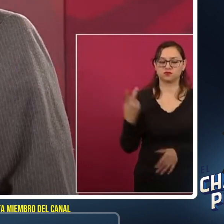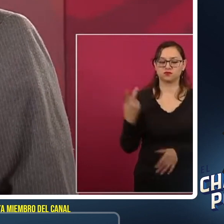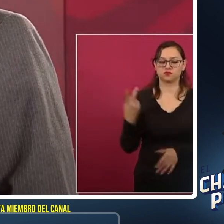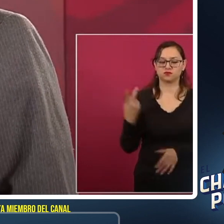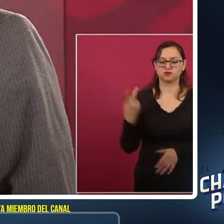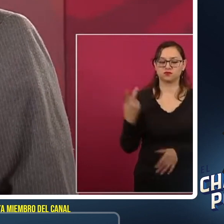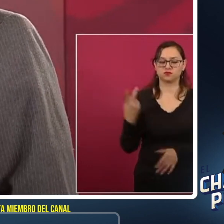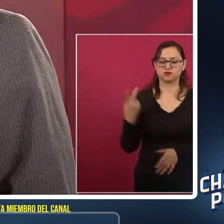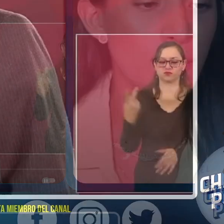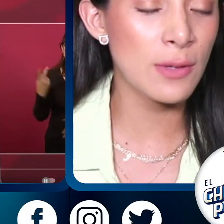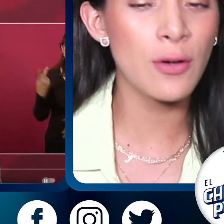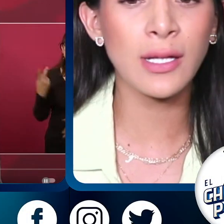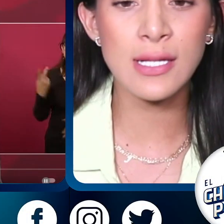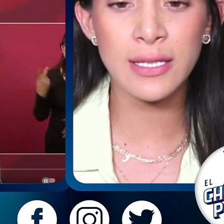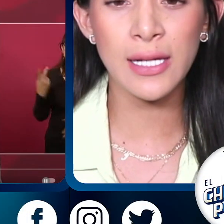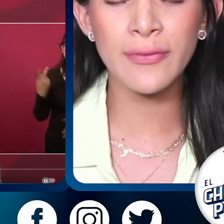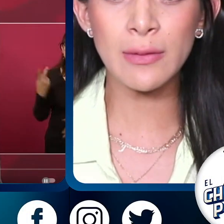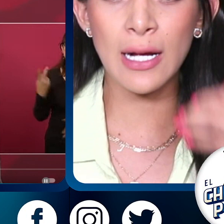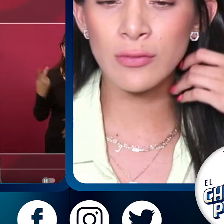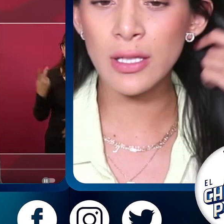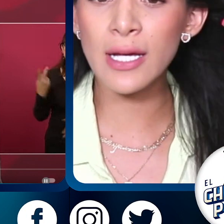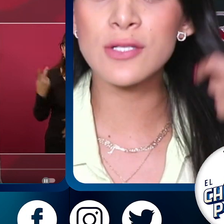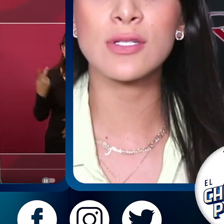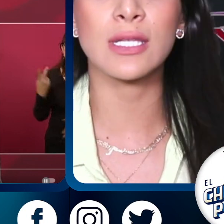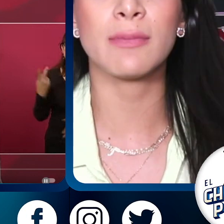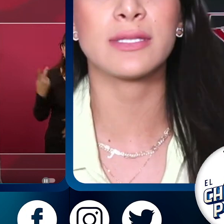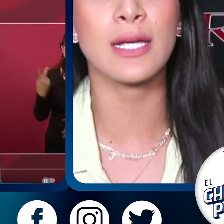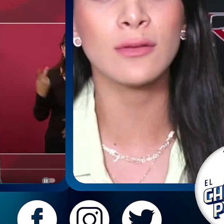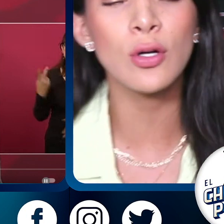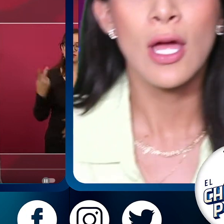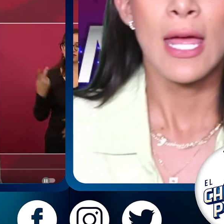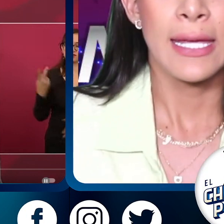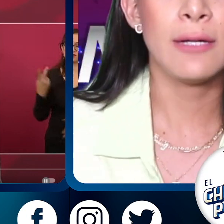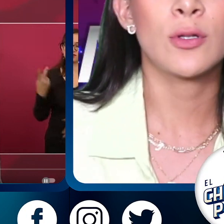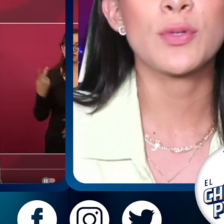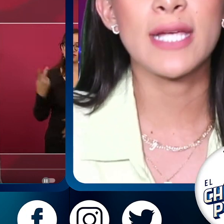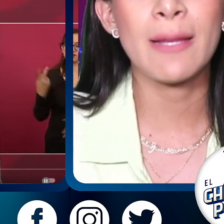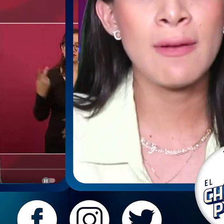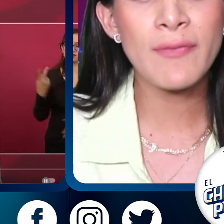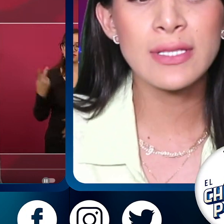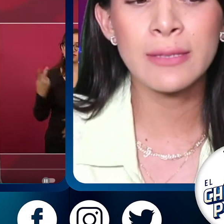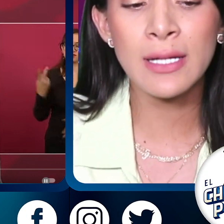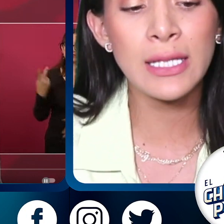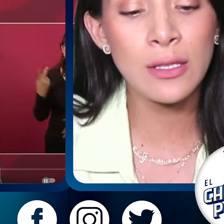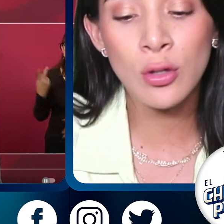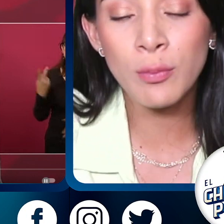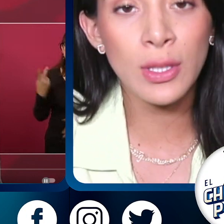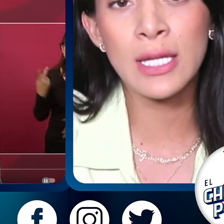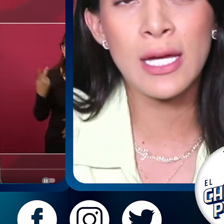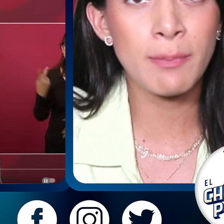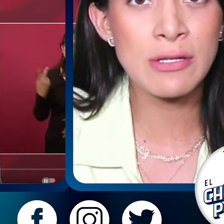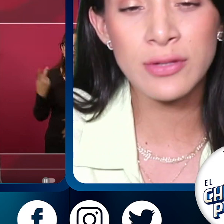Bueno, pues esta es la declaración por parte de López Obrador, que se seguirá trabajando en el caso, se está investigando, y bueno, pues que lamenta ese tema y